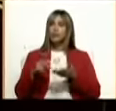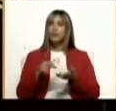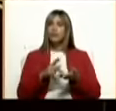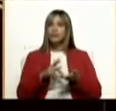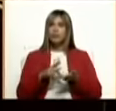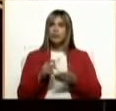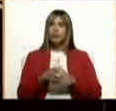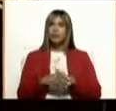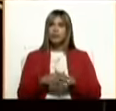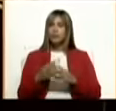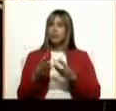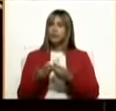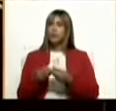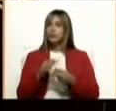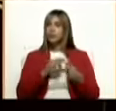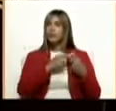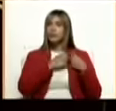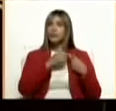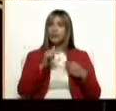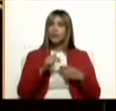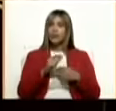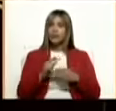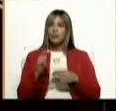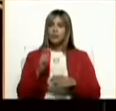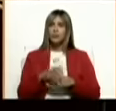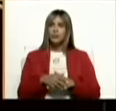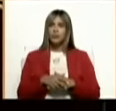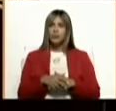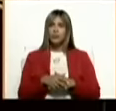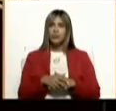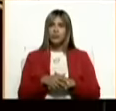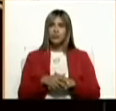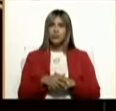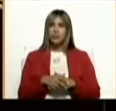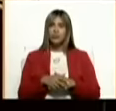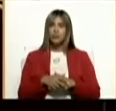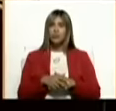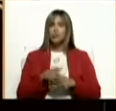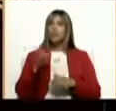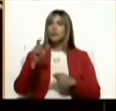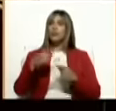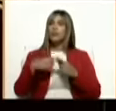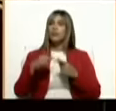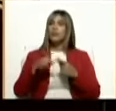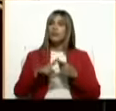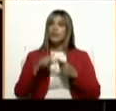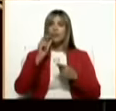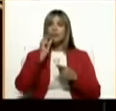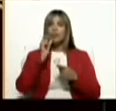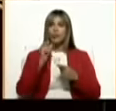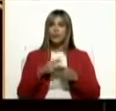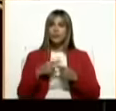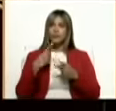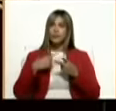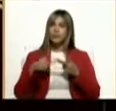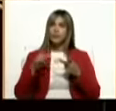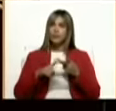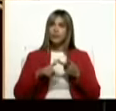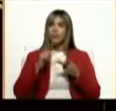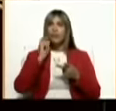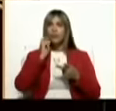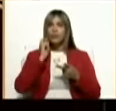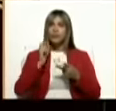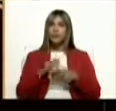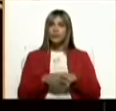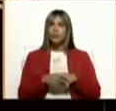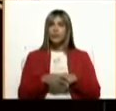miembros de la Junta Directiva de este tribunal, la magistrada Lourdes Suárez Anderson, la magistrada Tania de